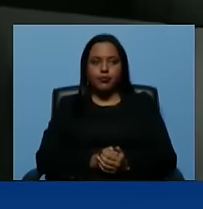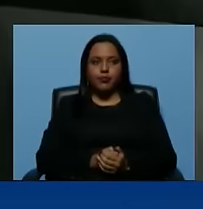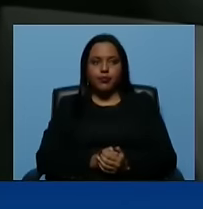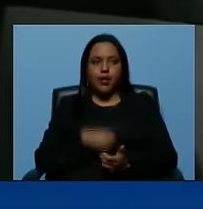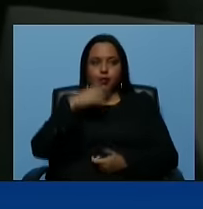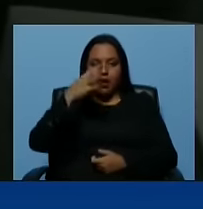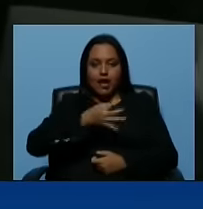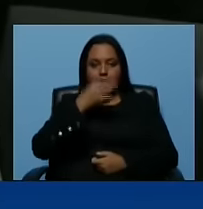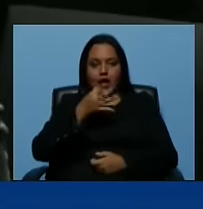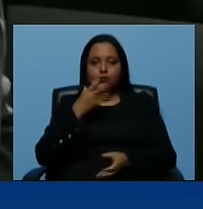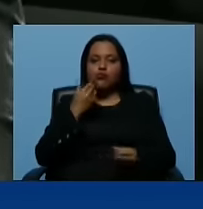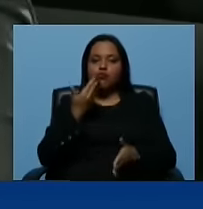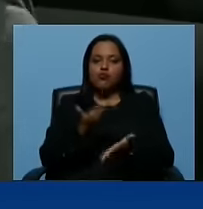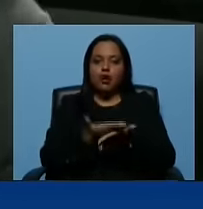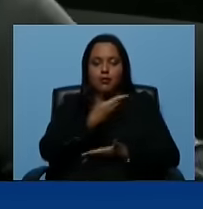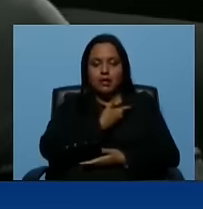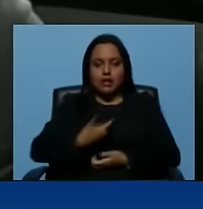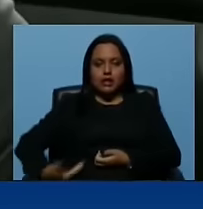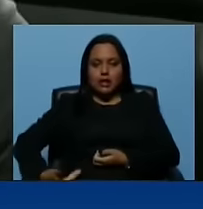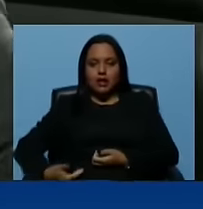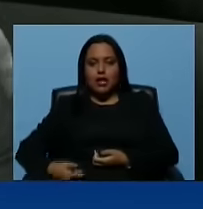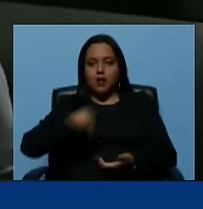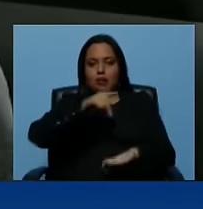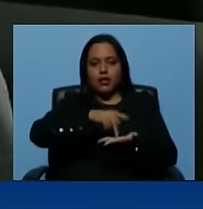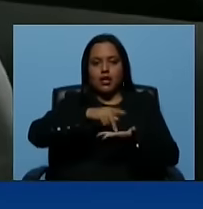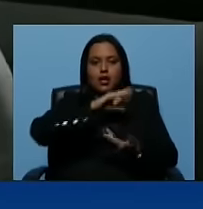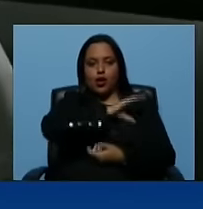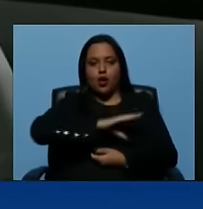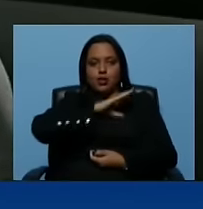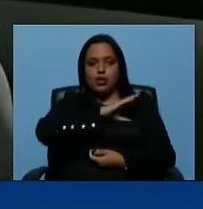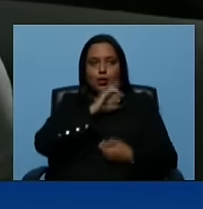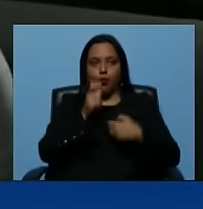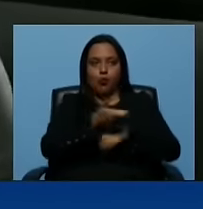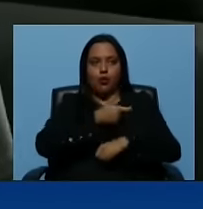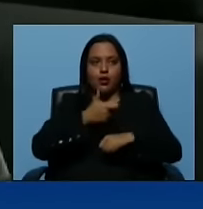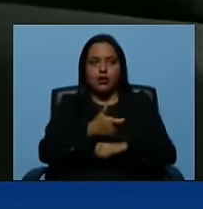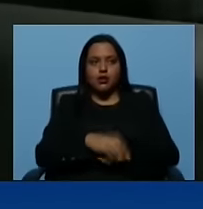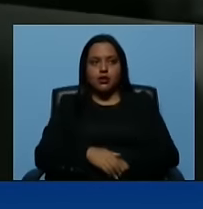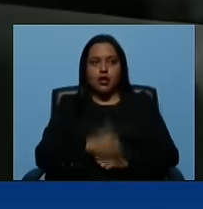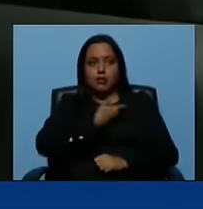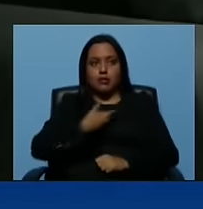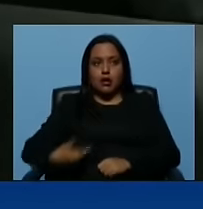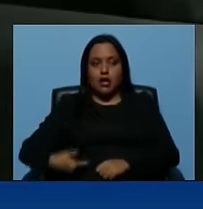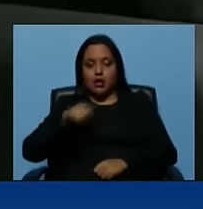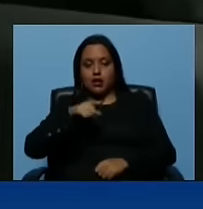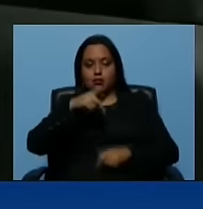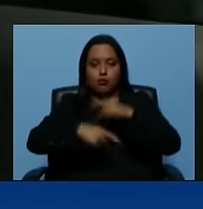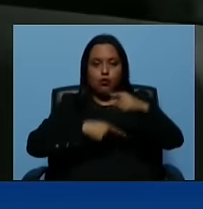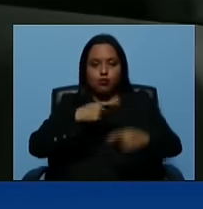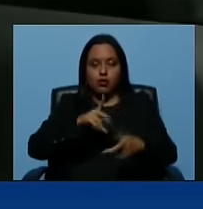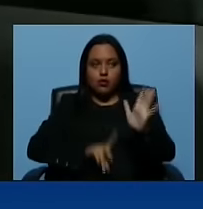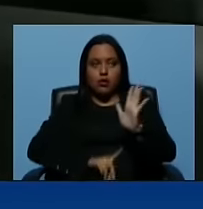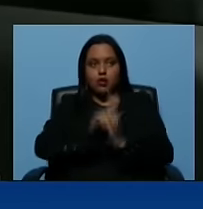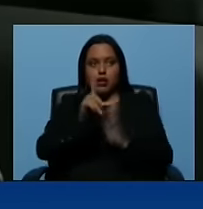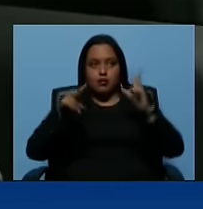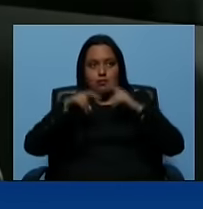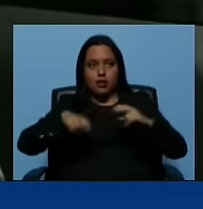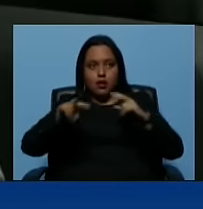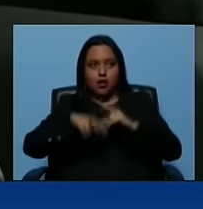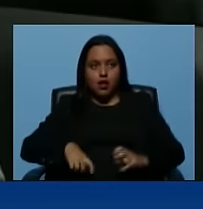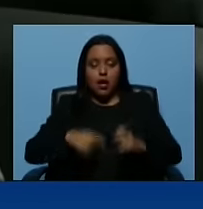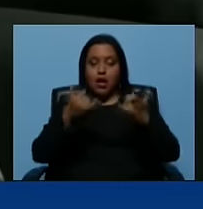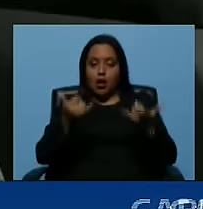Buenas tardes, muchísimas gracias, presidente, estimados miembros del Consejo de Estado. Presidente, este es un proceso que está en pleno desarrollo, la investigación, y que